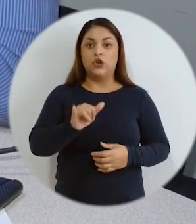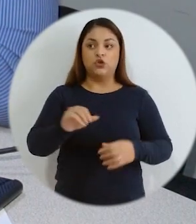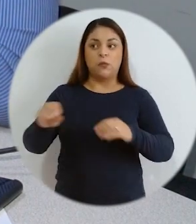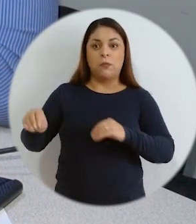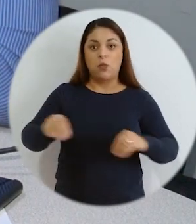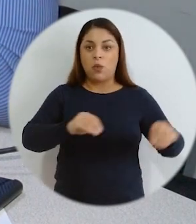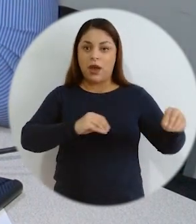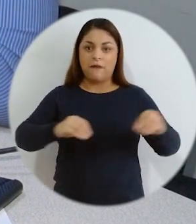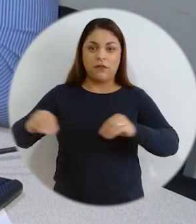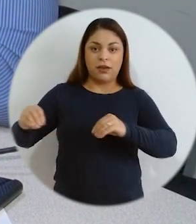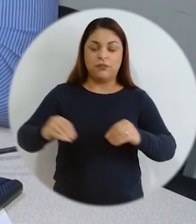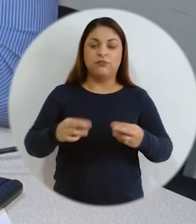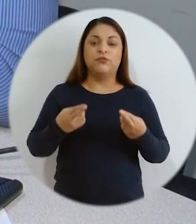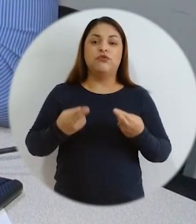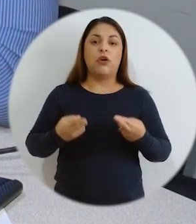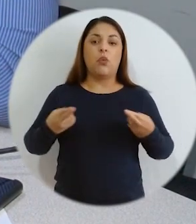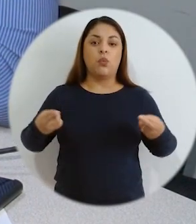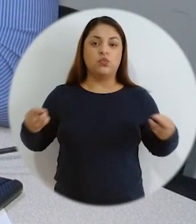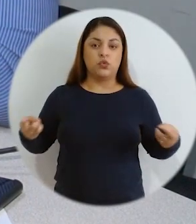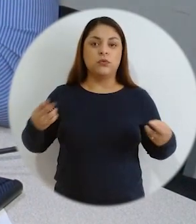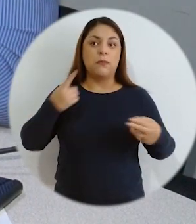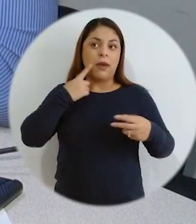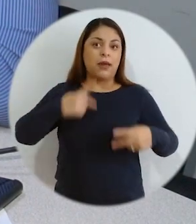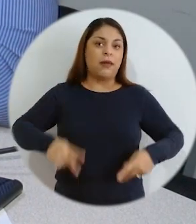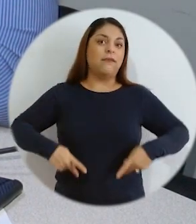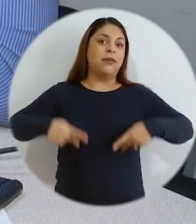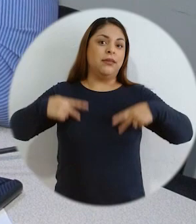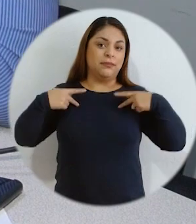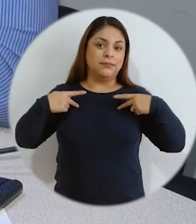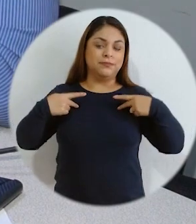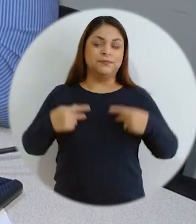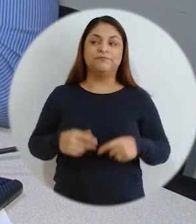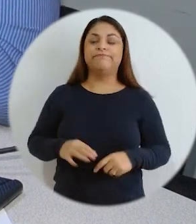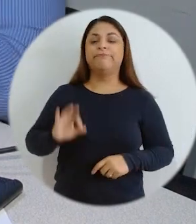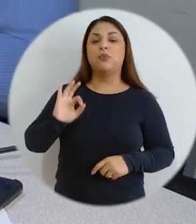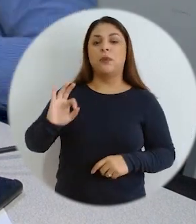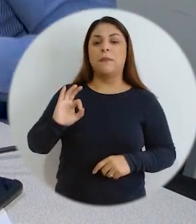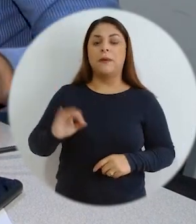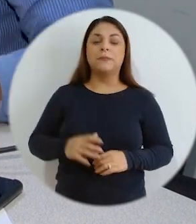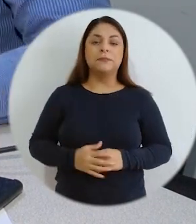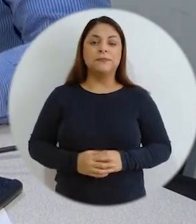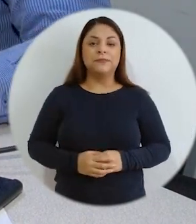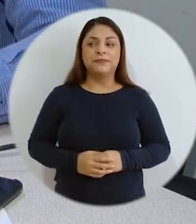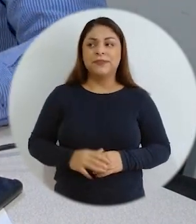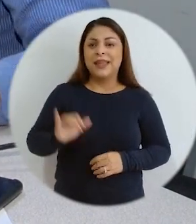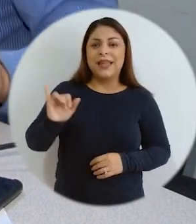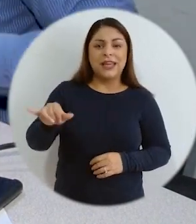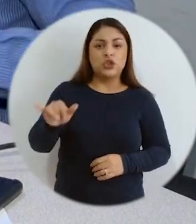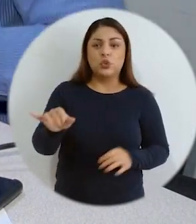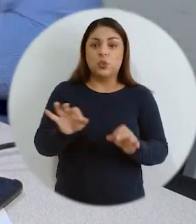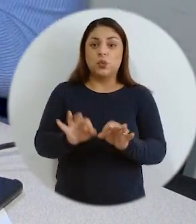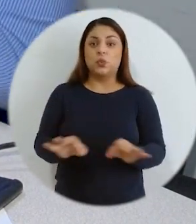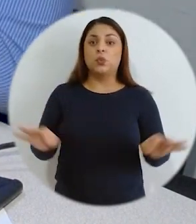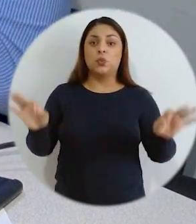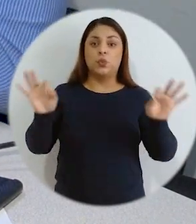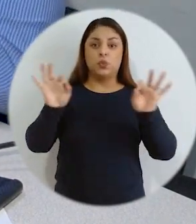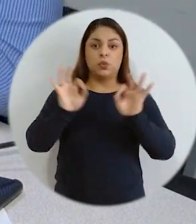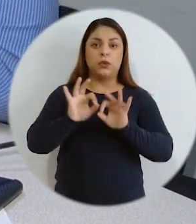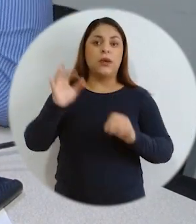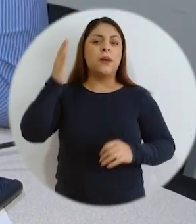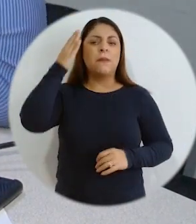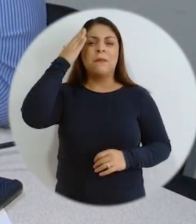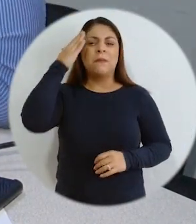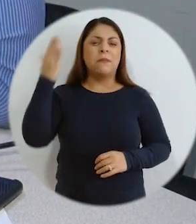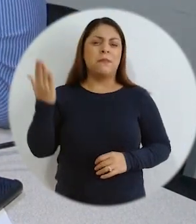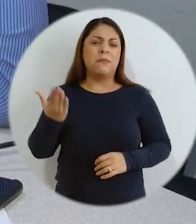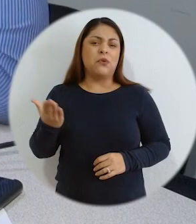alimentaria depende de la posibilidad de movilizar recursos para poder subsistir. Muy bien. Y eso que estás